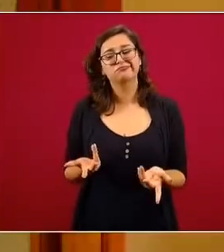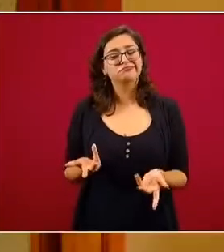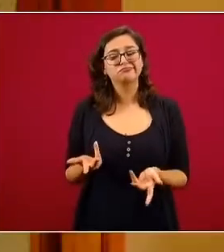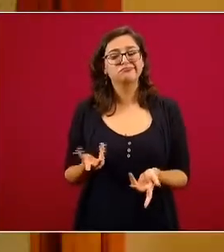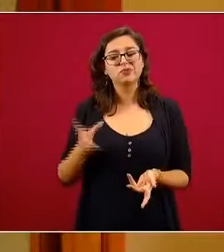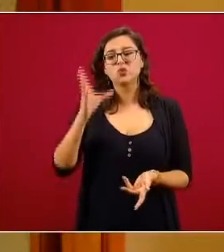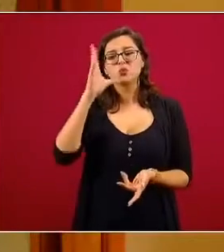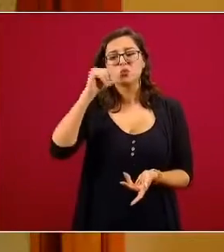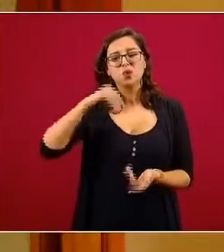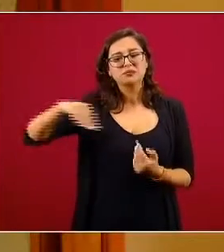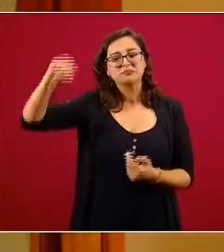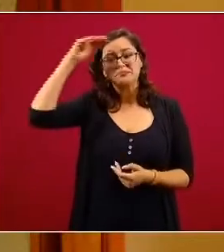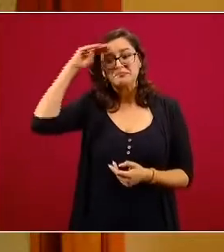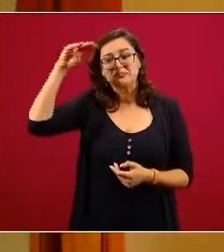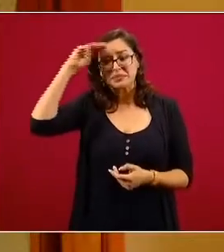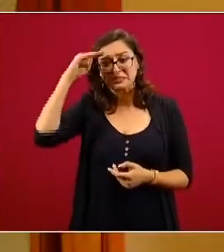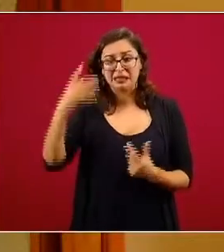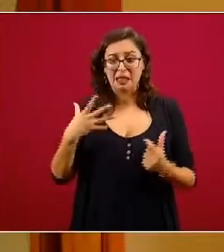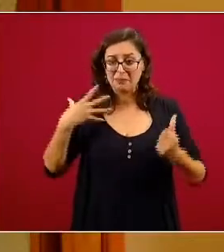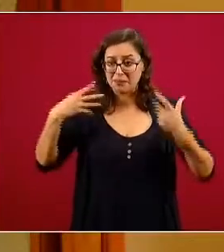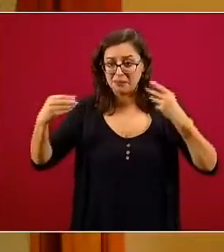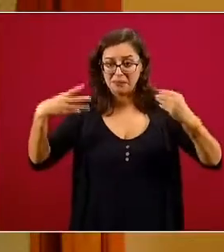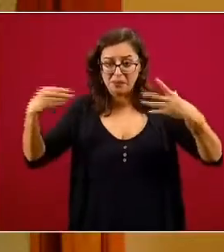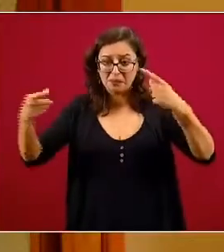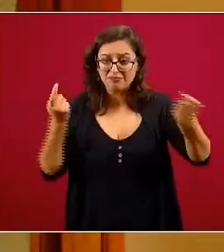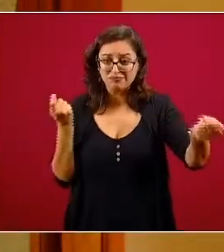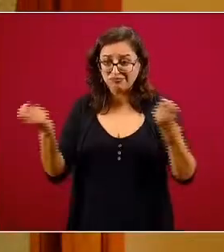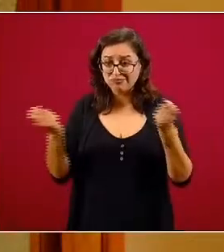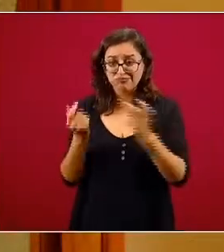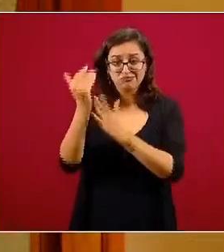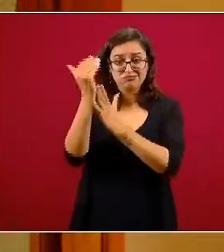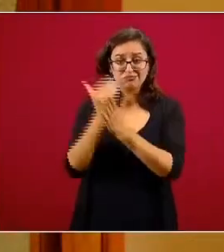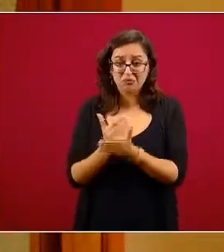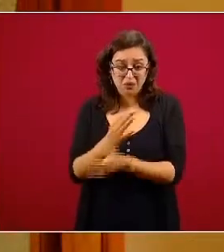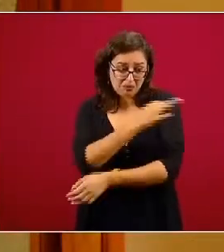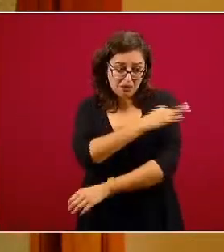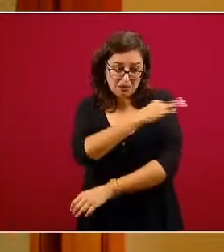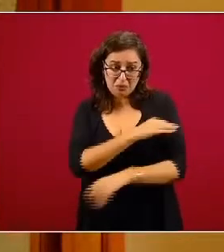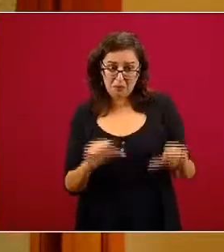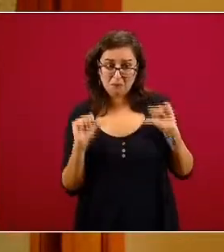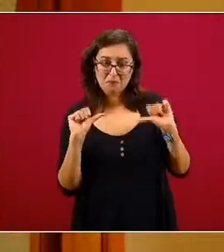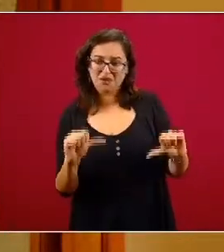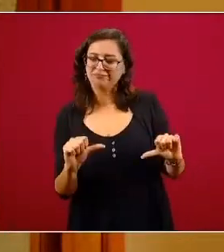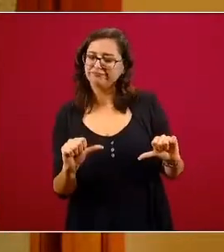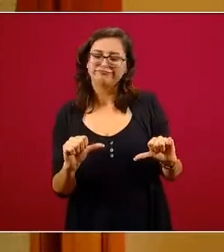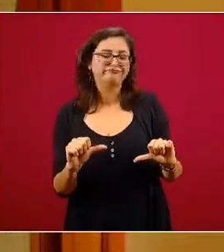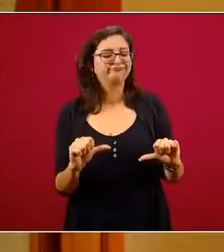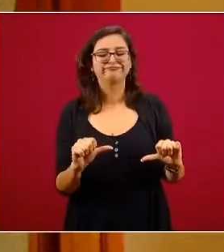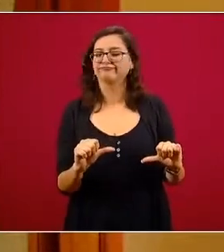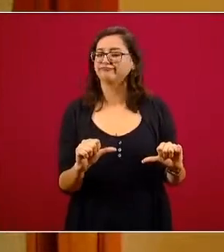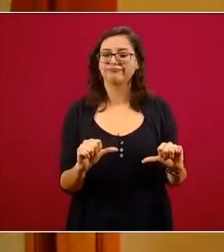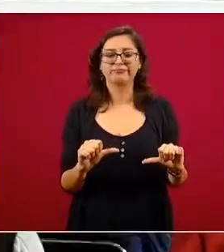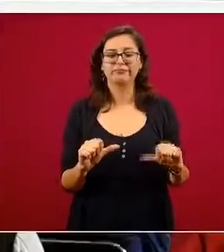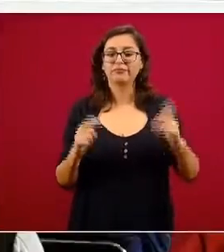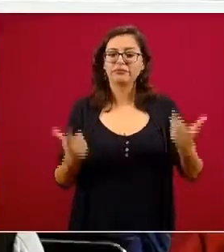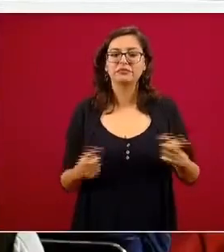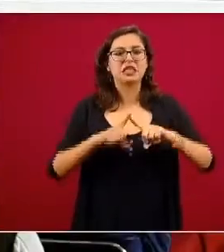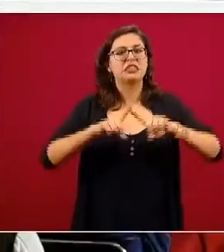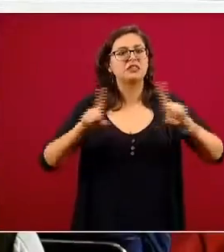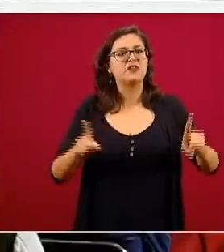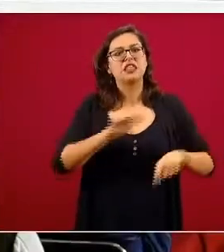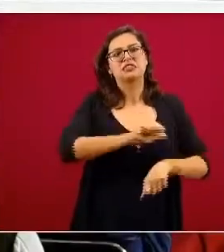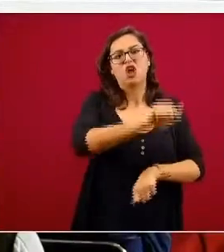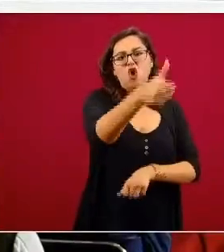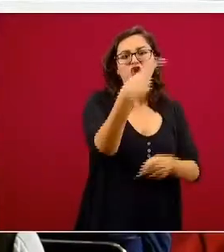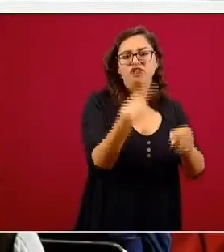pensar en que se va a controlar la transmisión por efecto de la vacuna. Esto es muy distinto a algunas otras